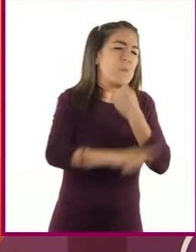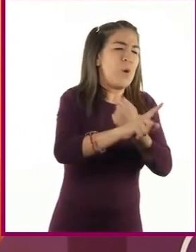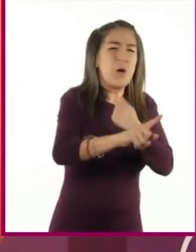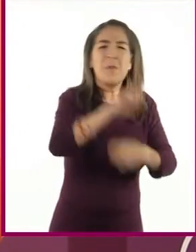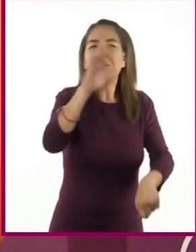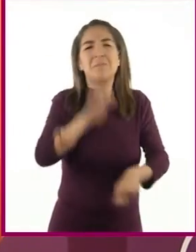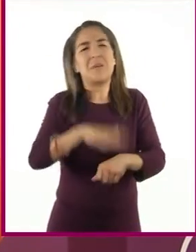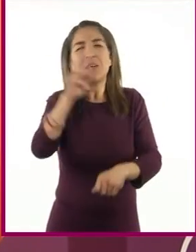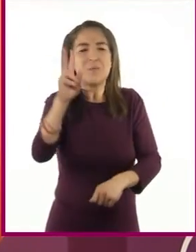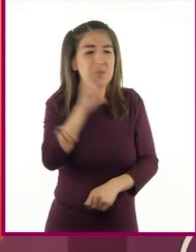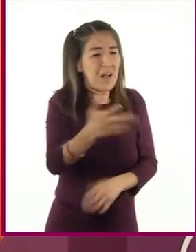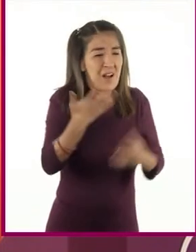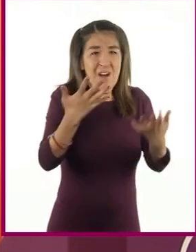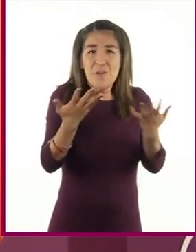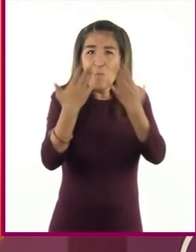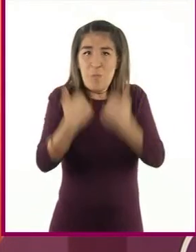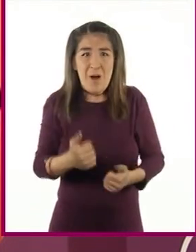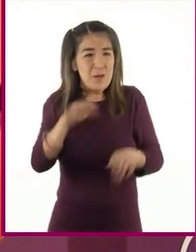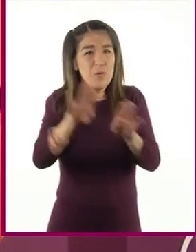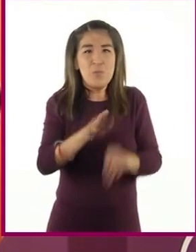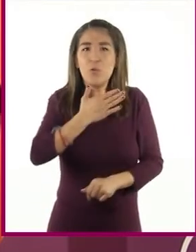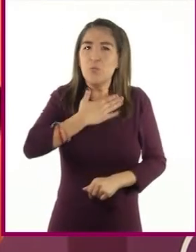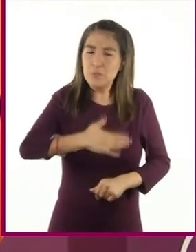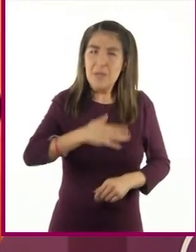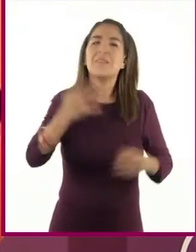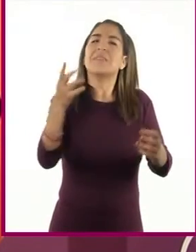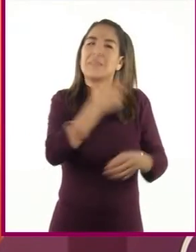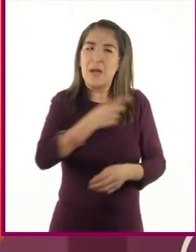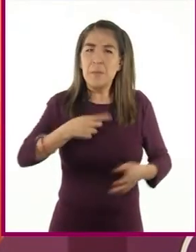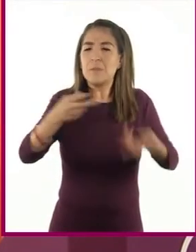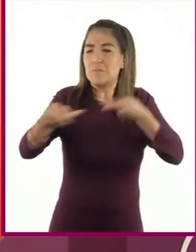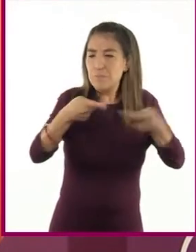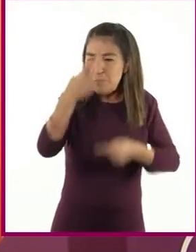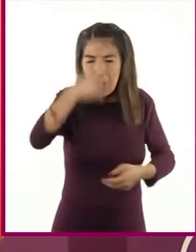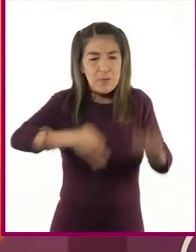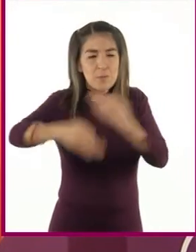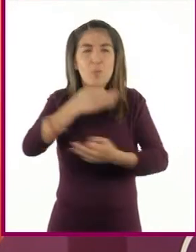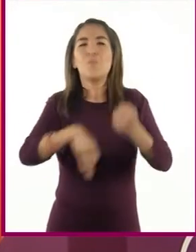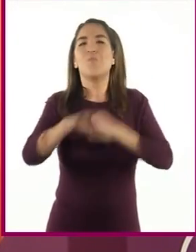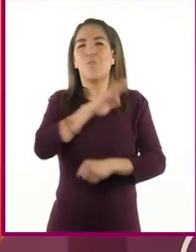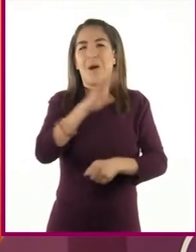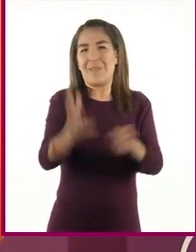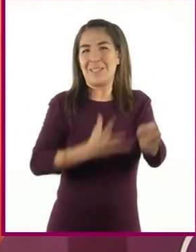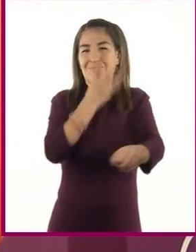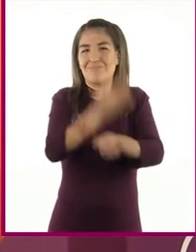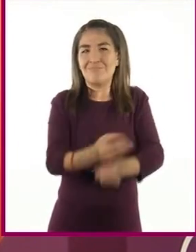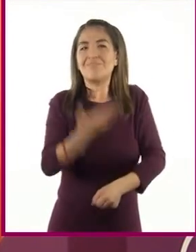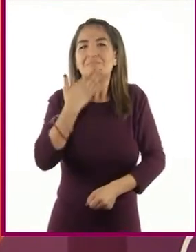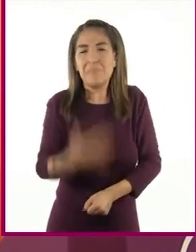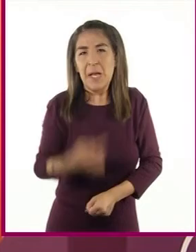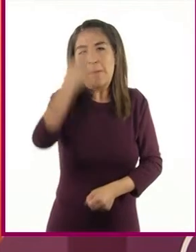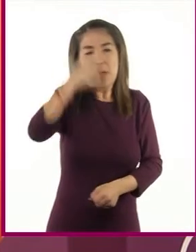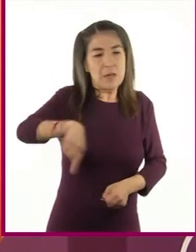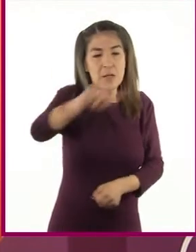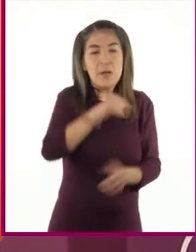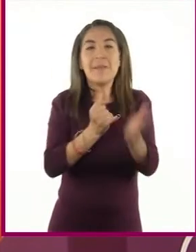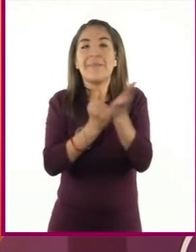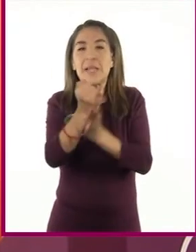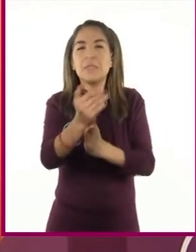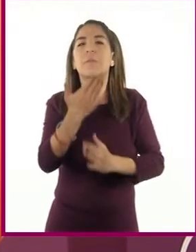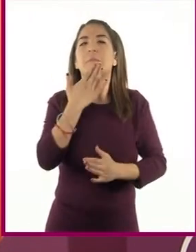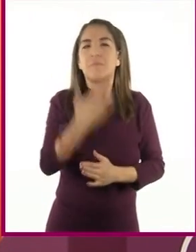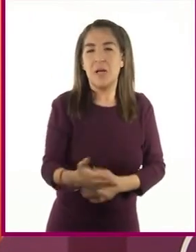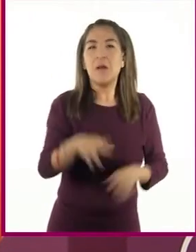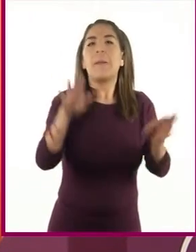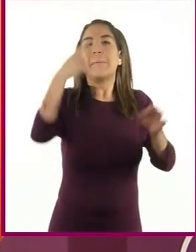consideramos injustas, al tiempo que se les hace por parte de la toma de decisiones para que sean